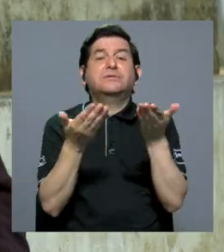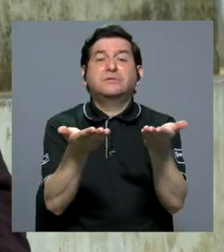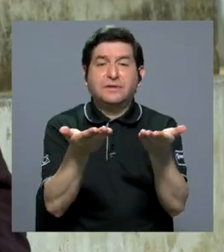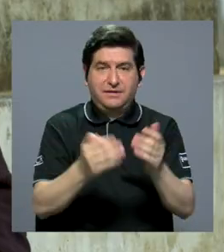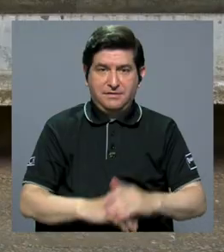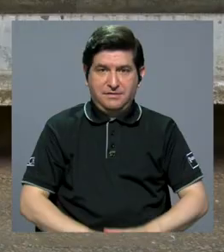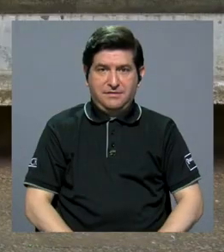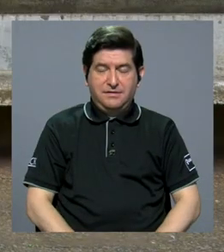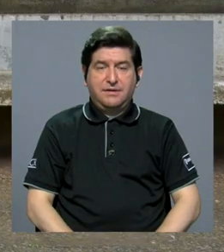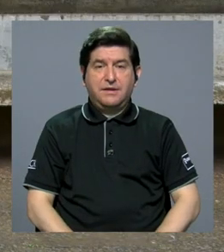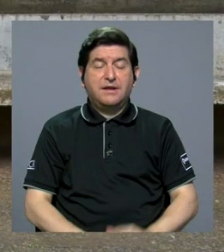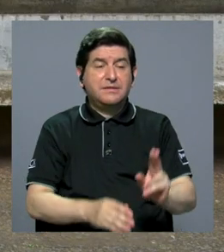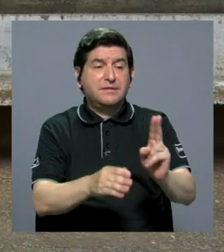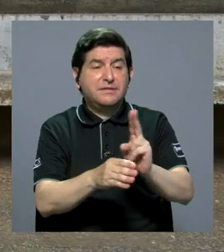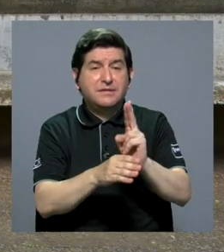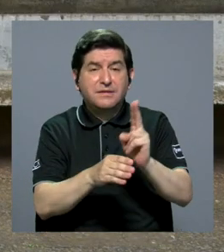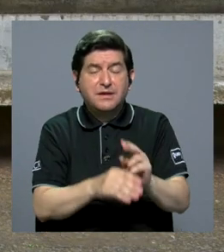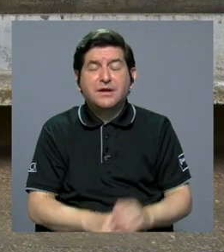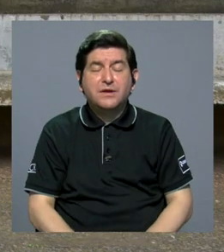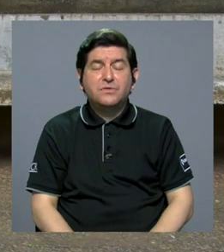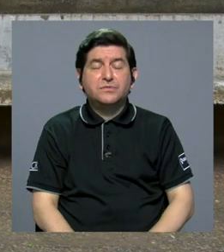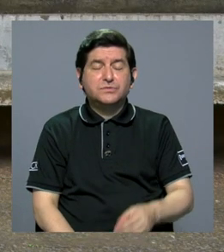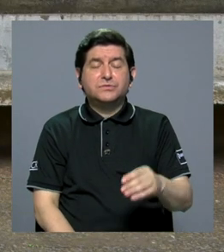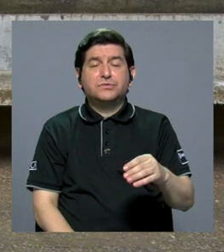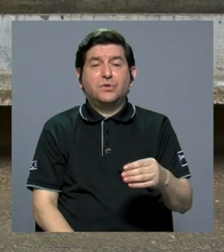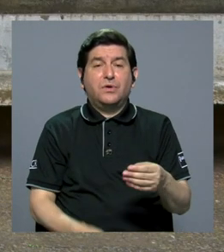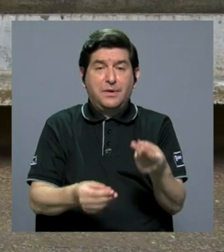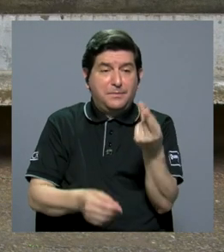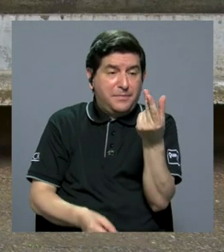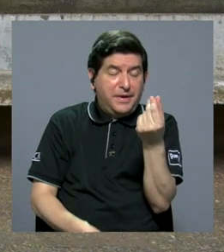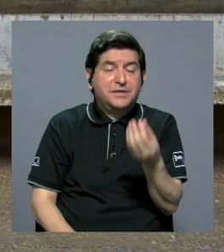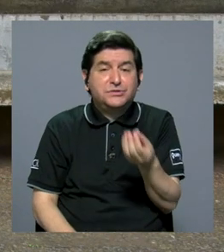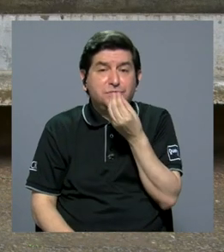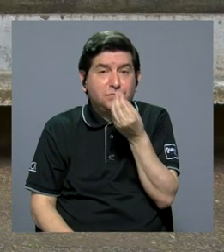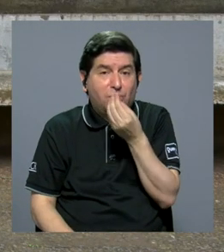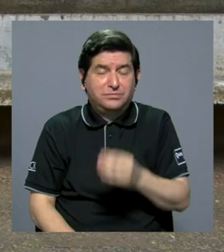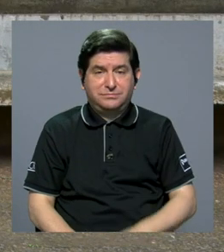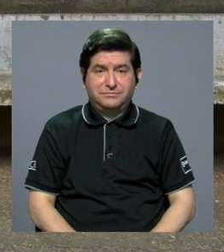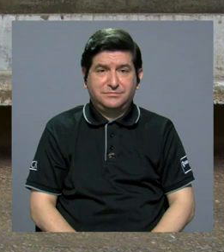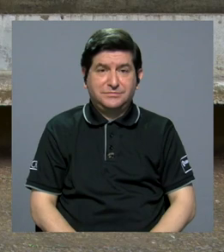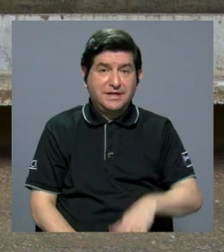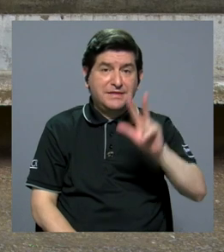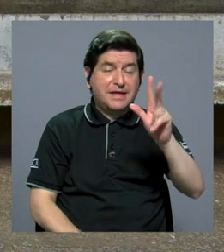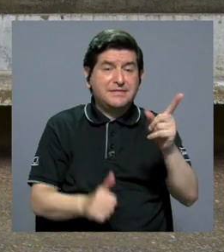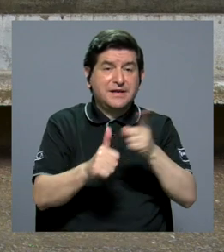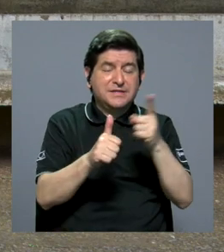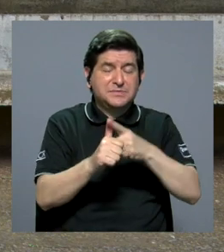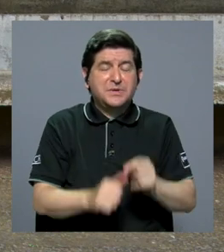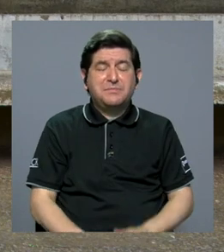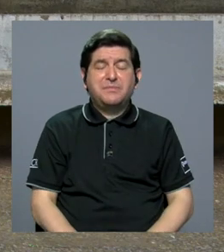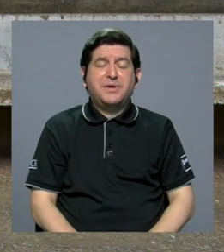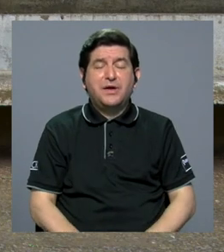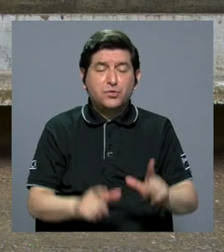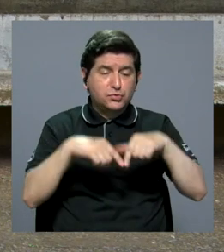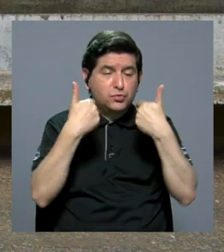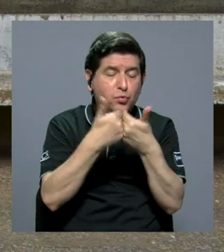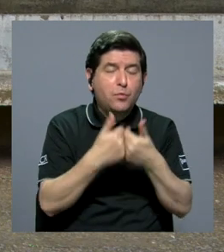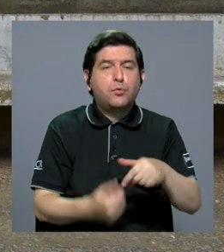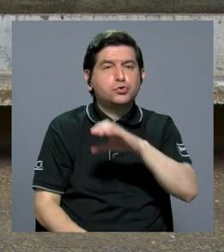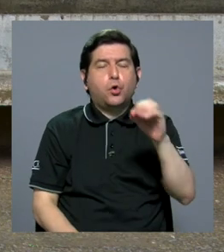decirlo, del costo de la alimentación de esos tres primeros deciles o